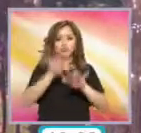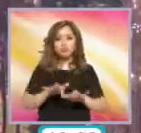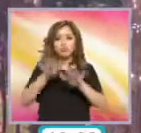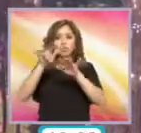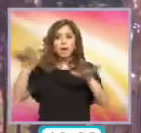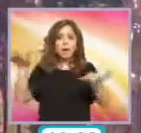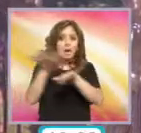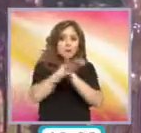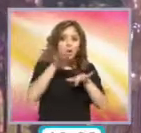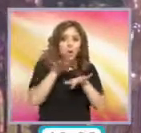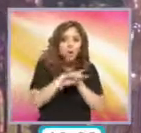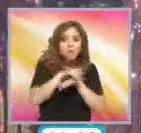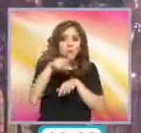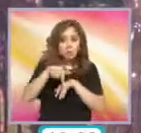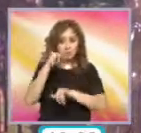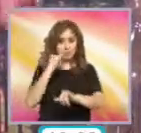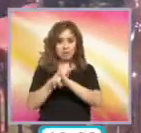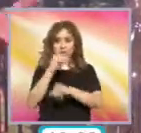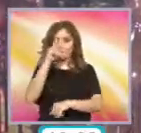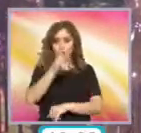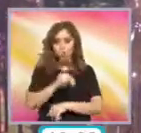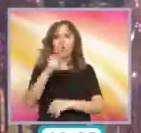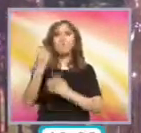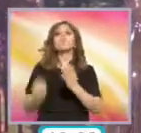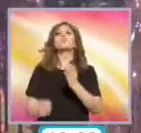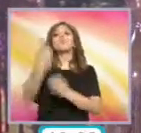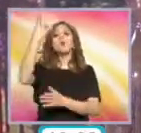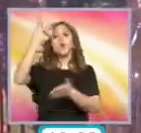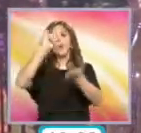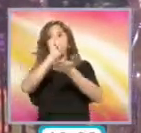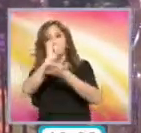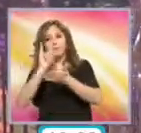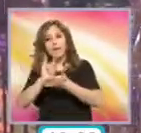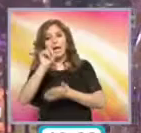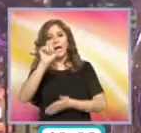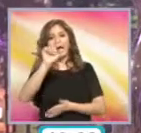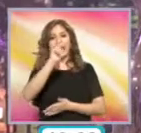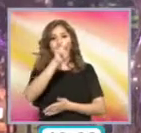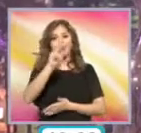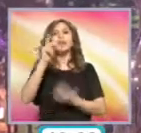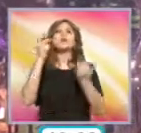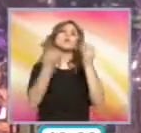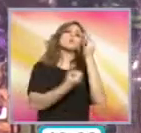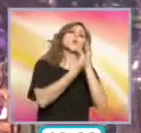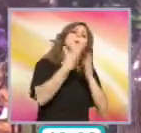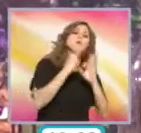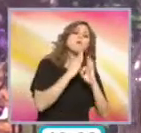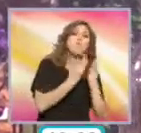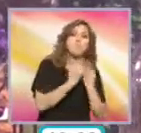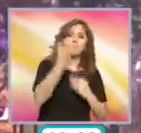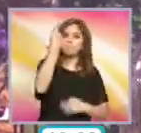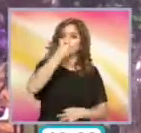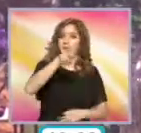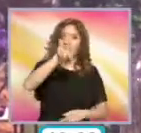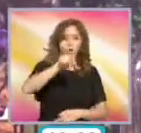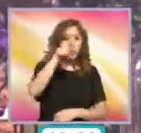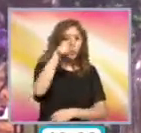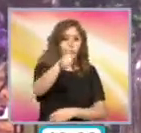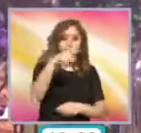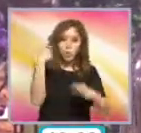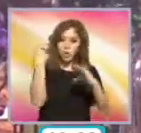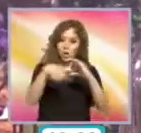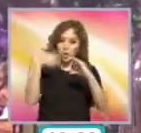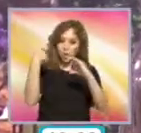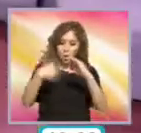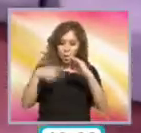ha modificado en el tiempo de internet. Nacen aplicaciones, nacen nuevas tendencias, nacen nuevas cosas y tu correo electrónico se sigue llenando de